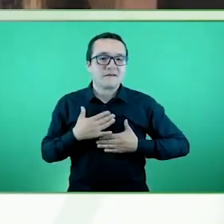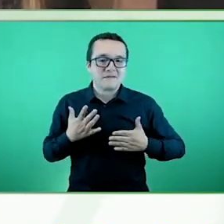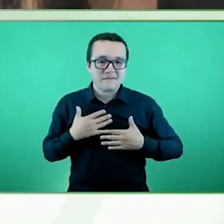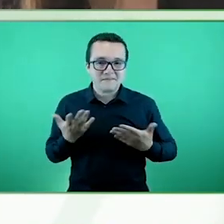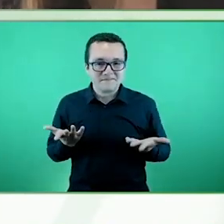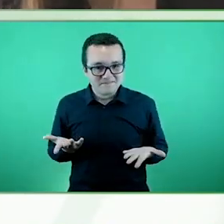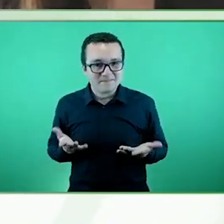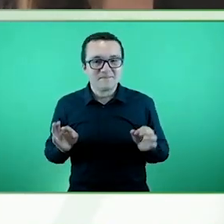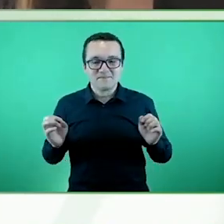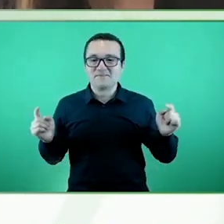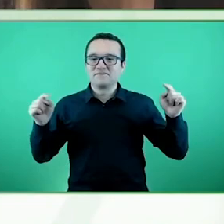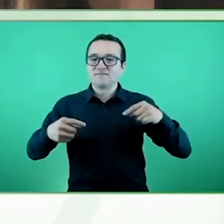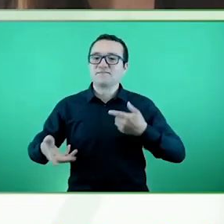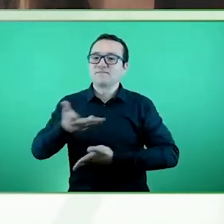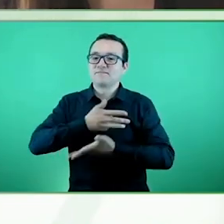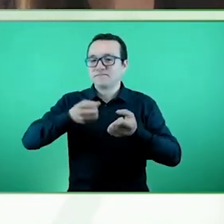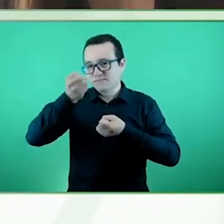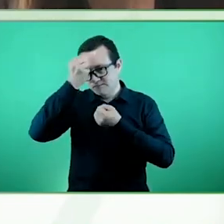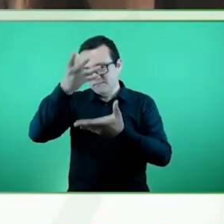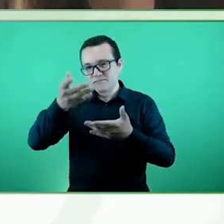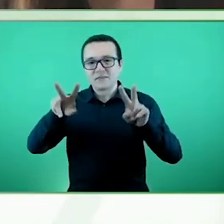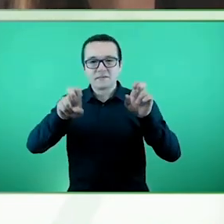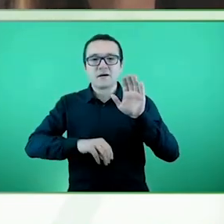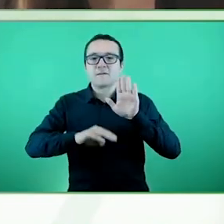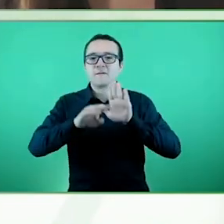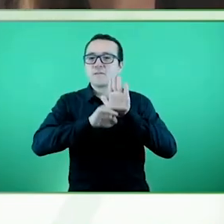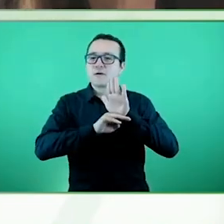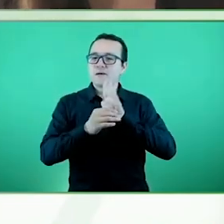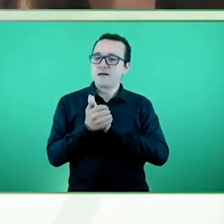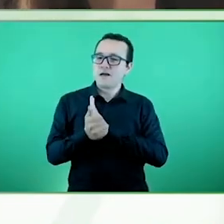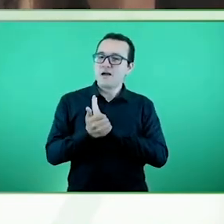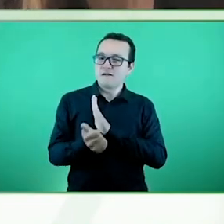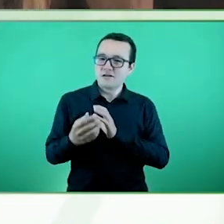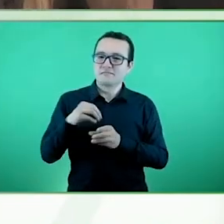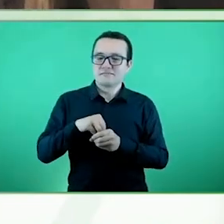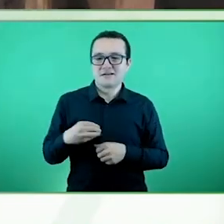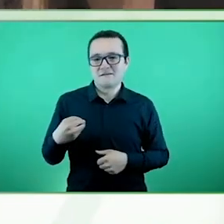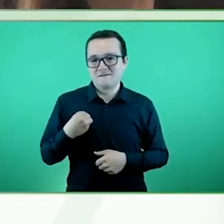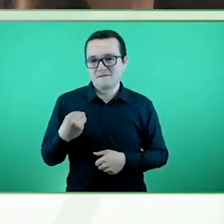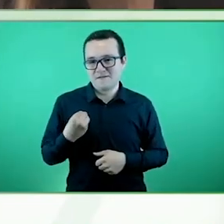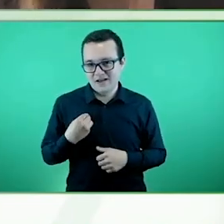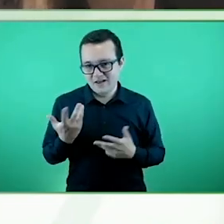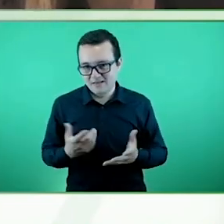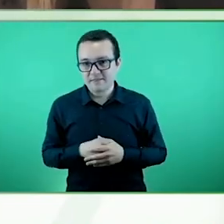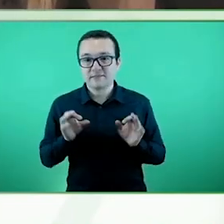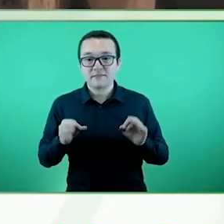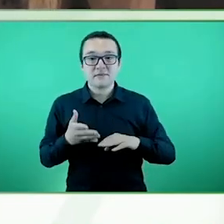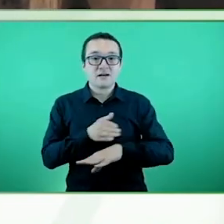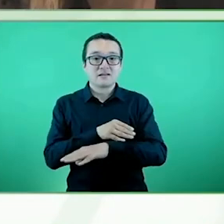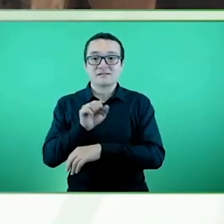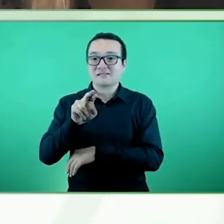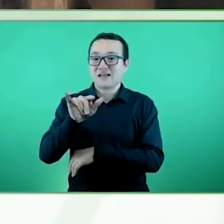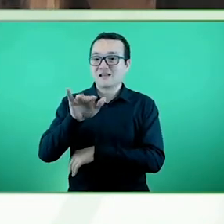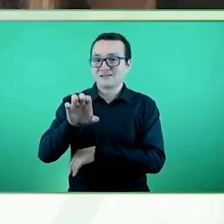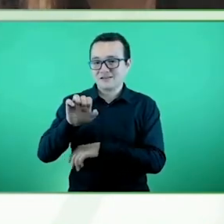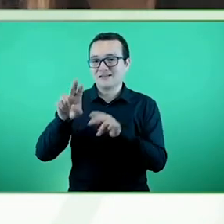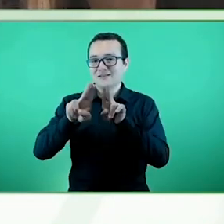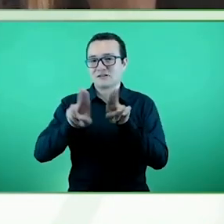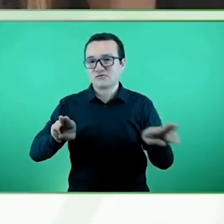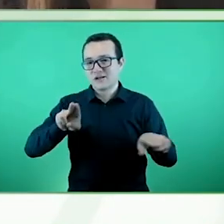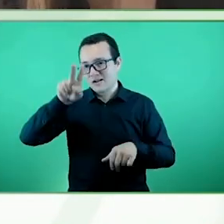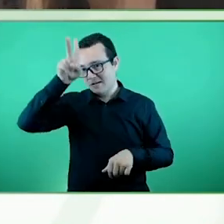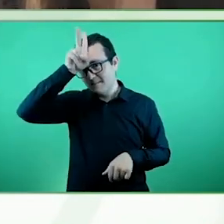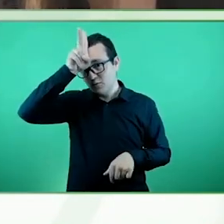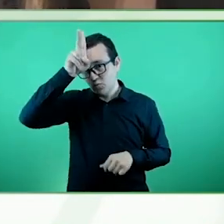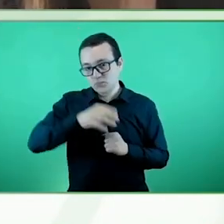de habilidades para la vida que diseñamos e implementamos en Sense Internacional Perú. Sense Internacional Perú